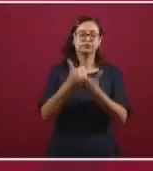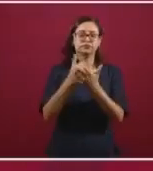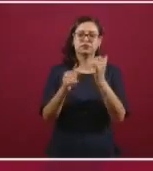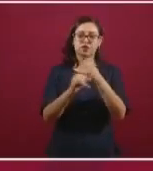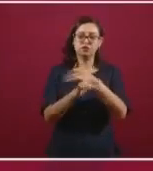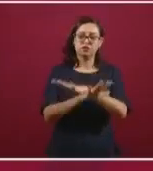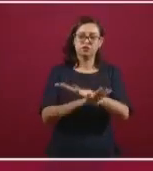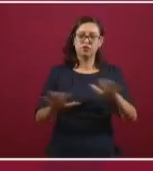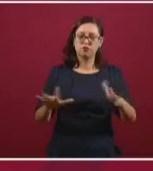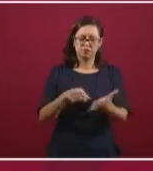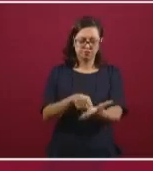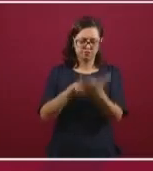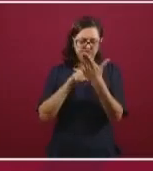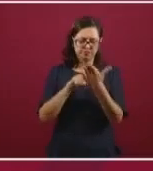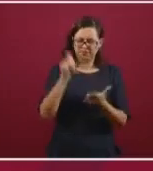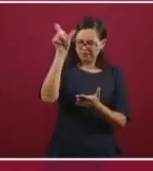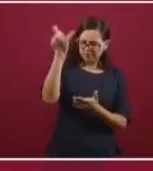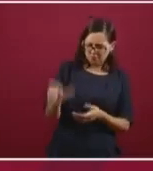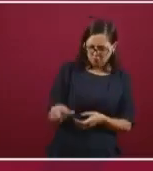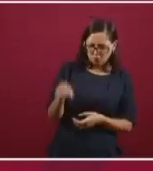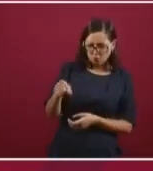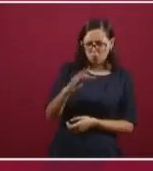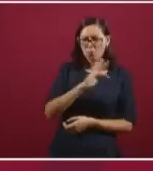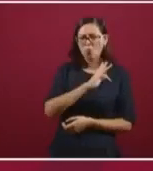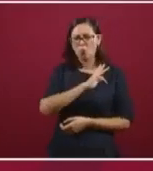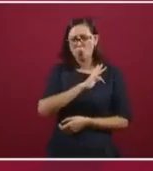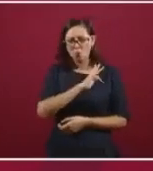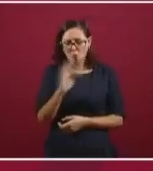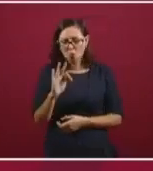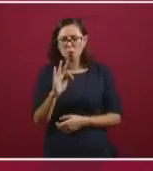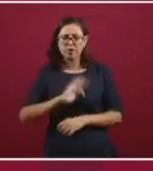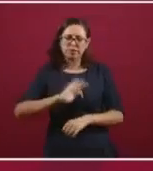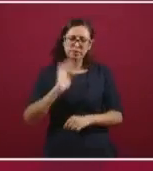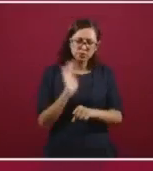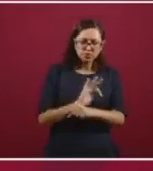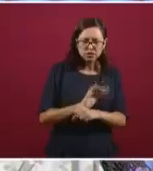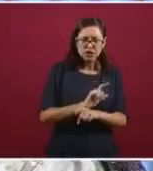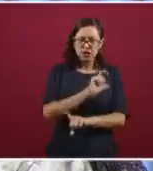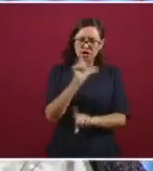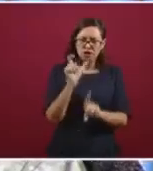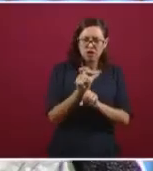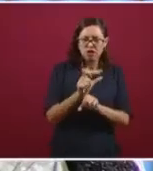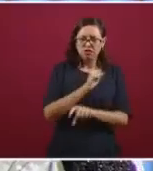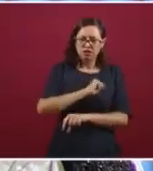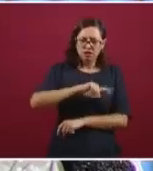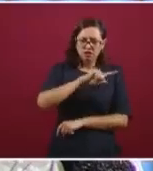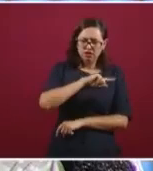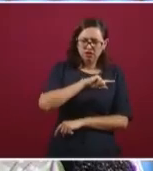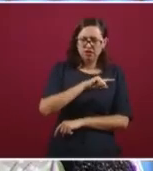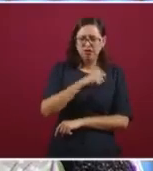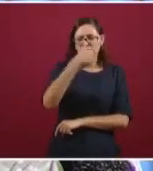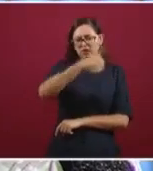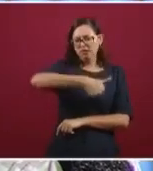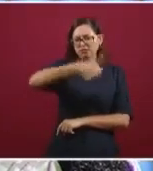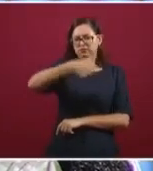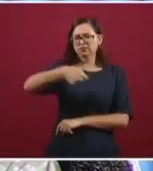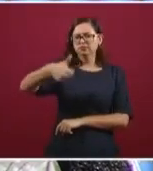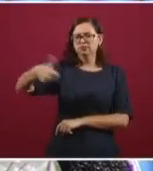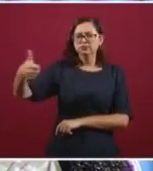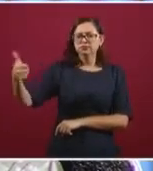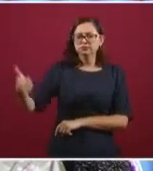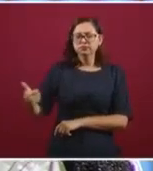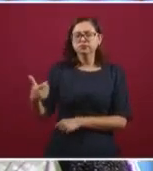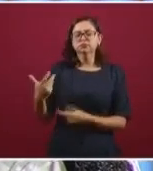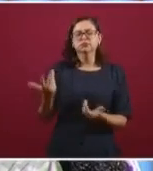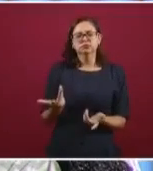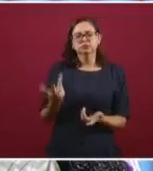una idea de la capacidad física y de su salud de cada uno de los integrantes